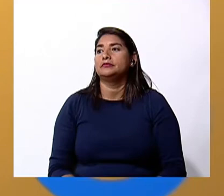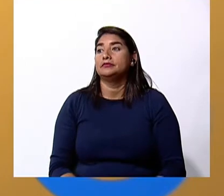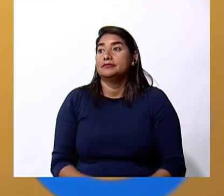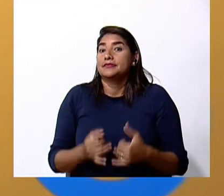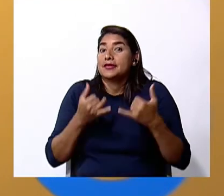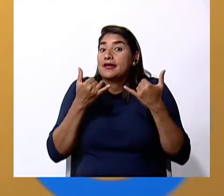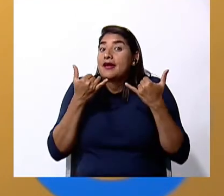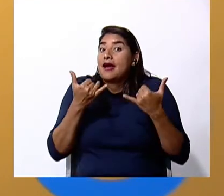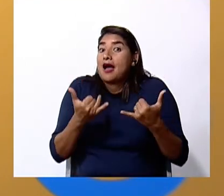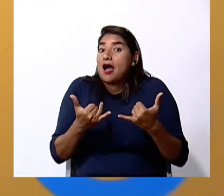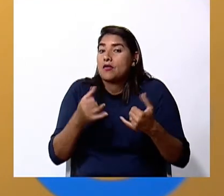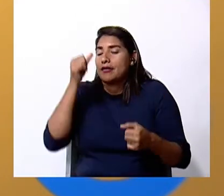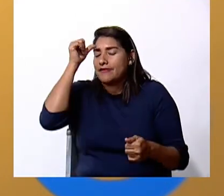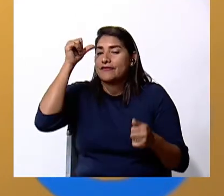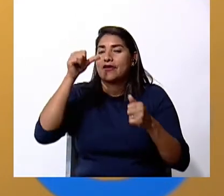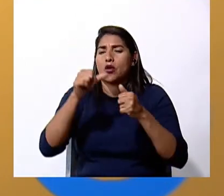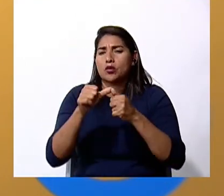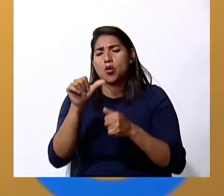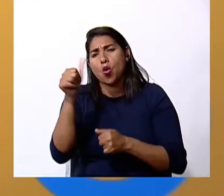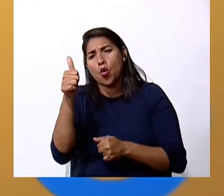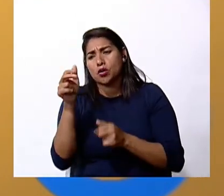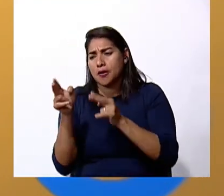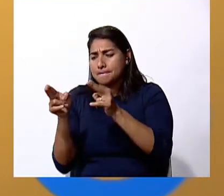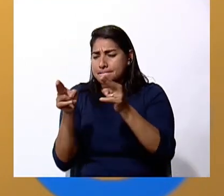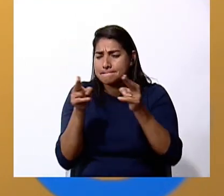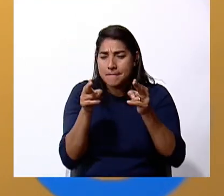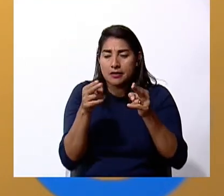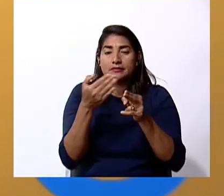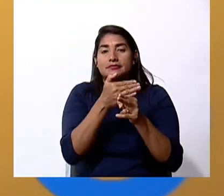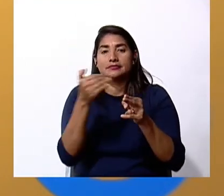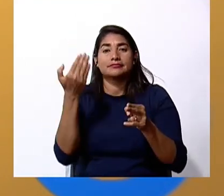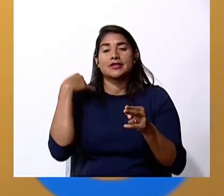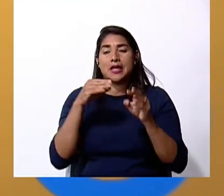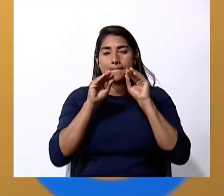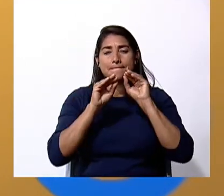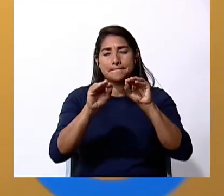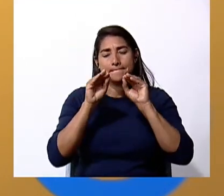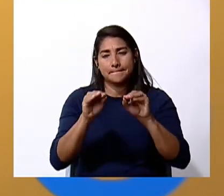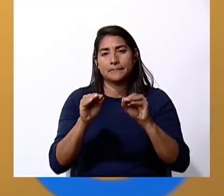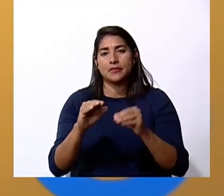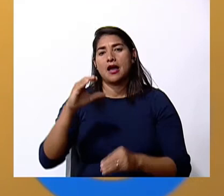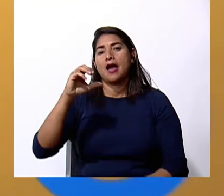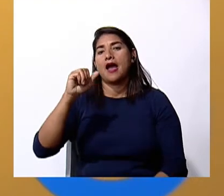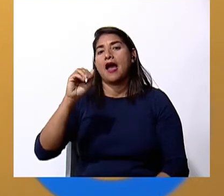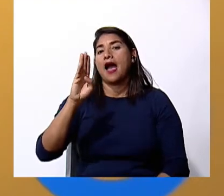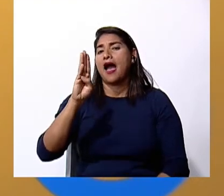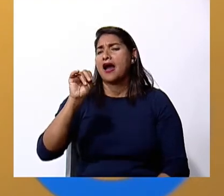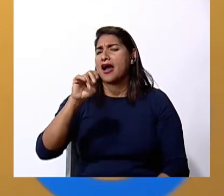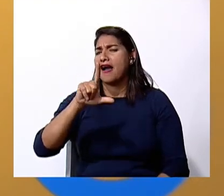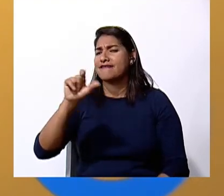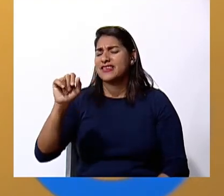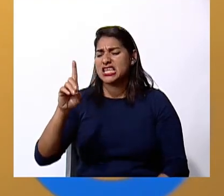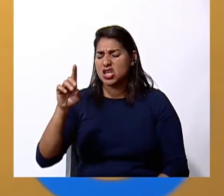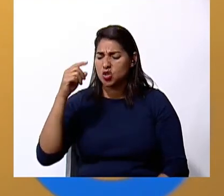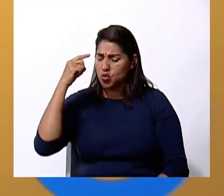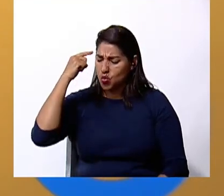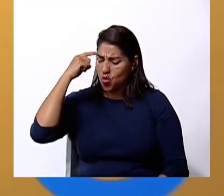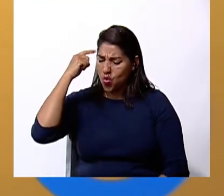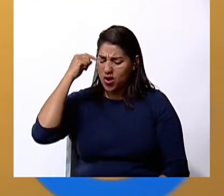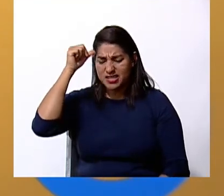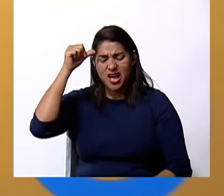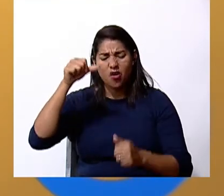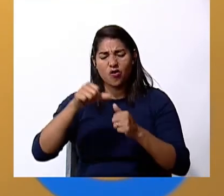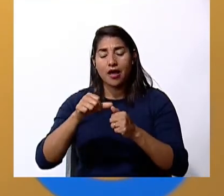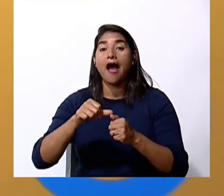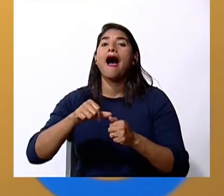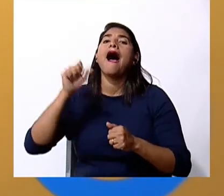Ahora quiero que recordemos otra parte que les había enseñado, que eran los cabildos. ¿Se acuerdan lo que eran los cabildos? Los cabildos